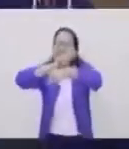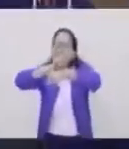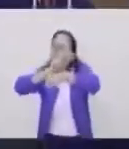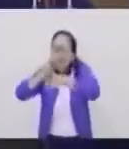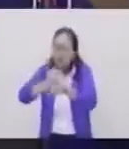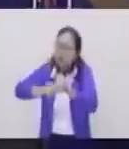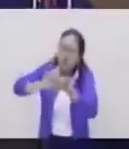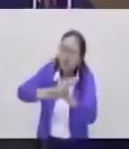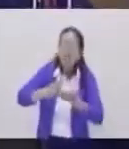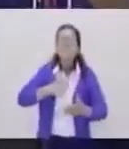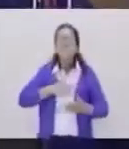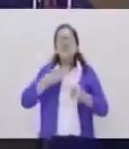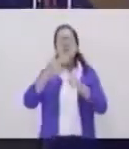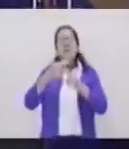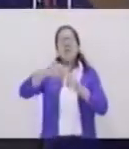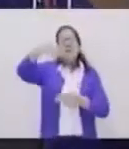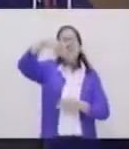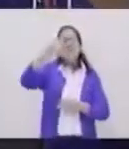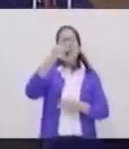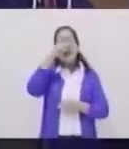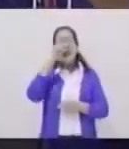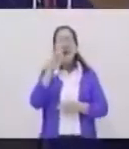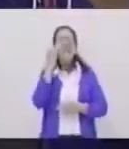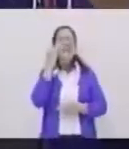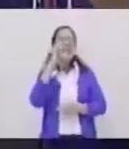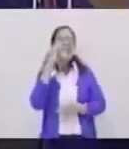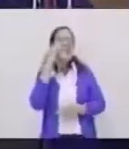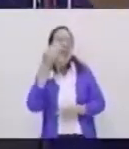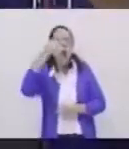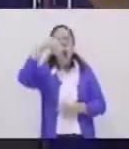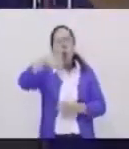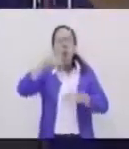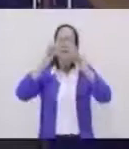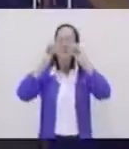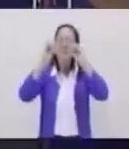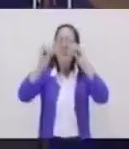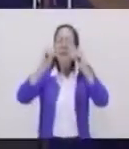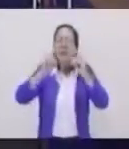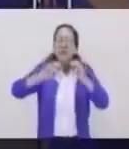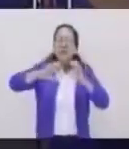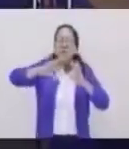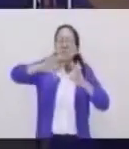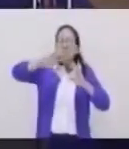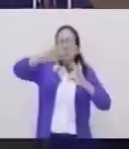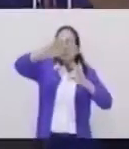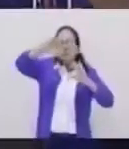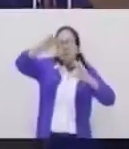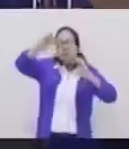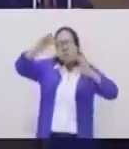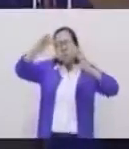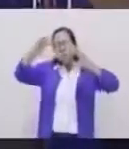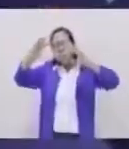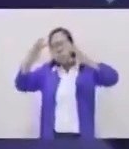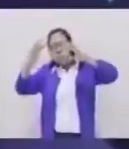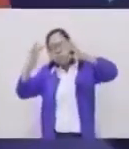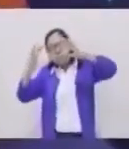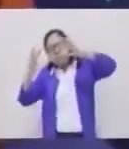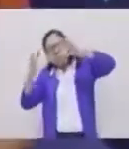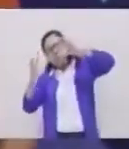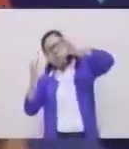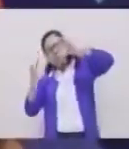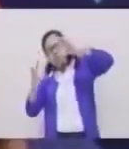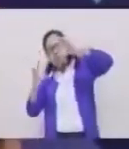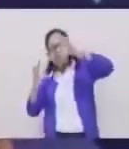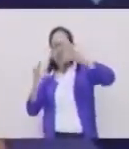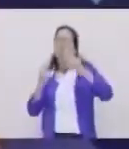segundos. Mi nombre es Patricia Sosa y el día de hoy vamos a ver lo que es el movimiento de traslación. Si hay